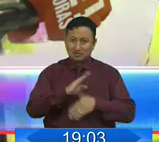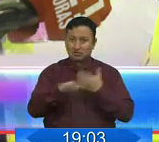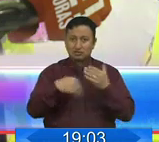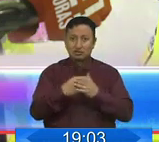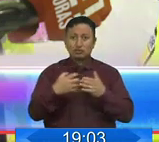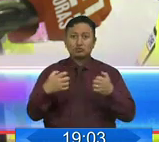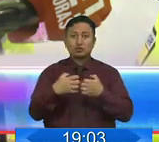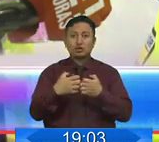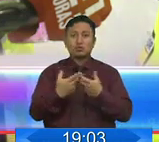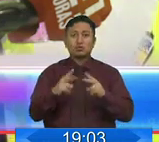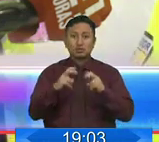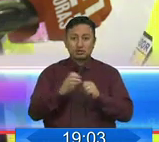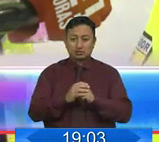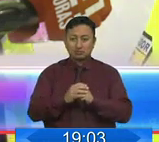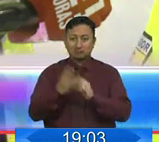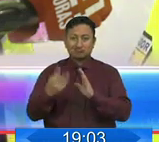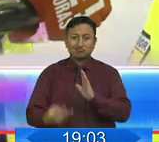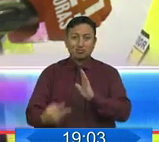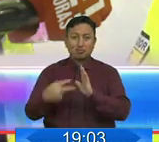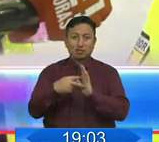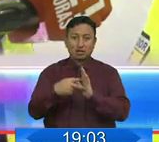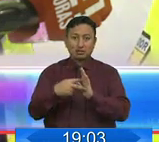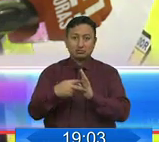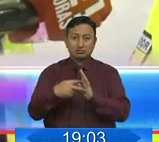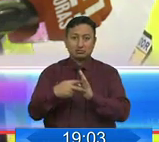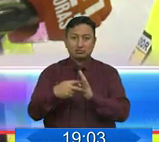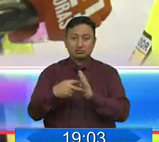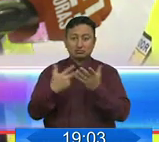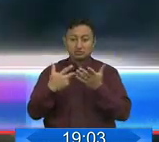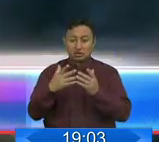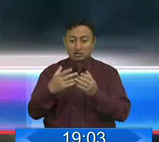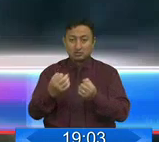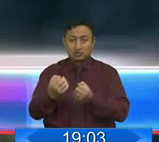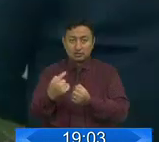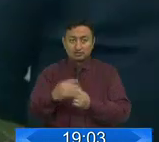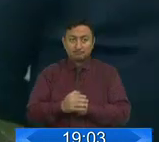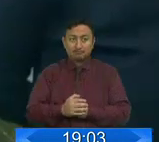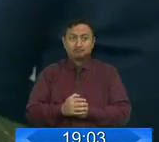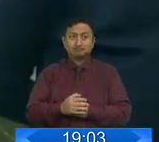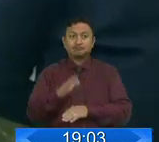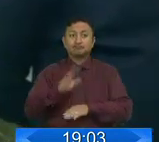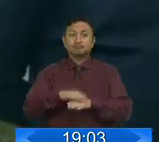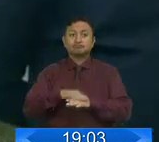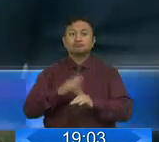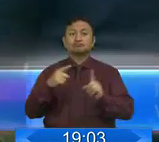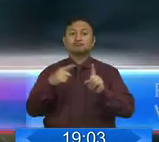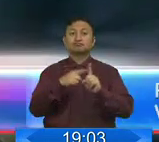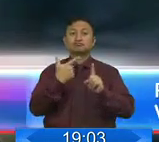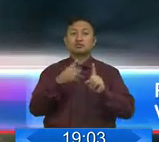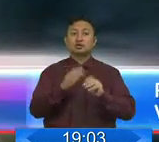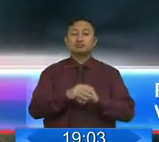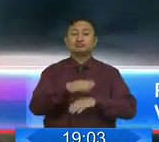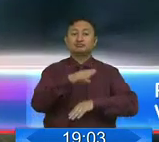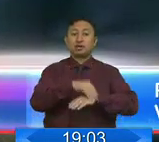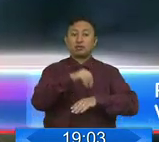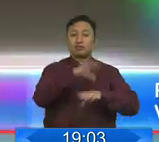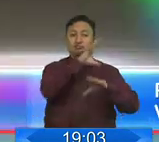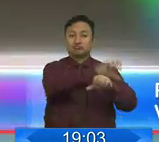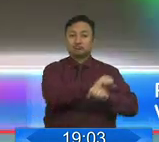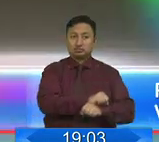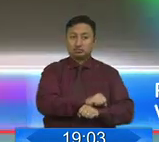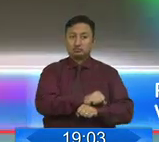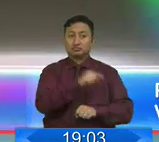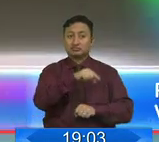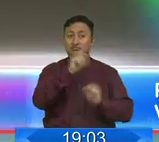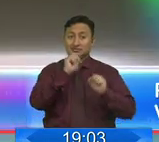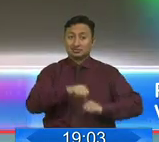equipos investigativos. Tenemos ya los resultados. El presunto responsable fue detenido en la ciudad de Quevedo y está acusado de un posible